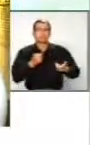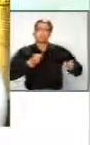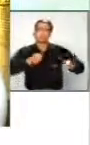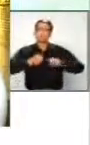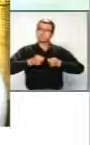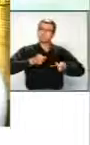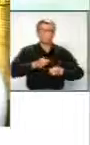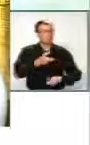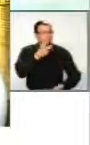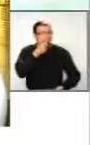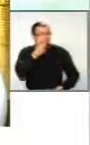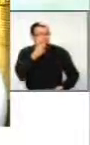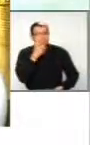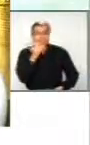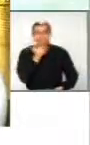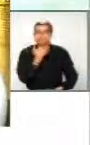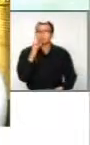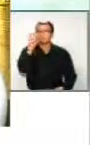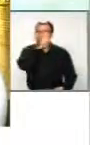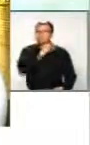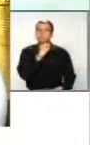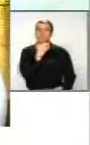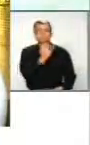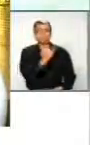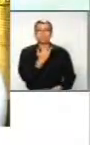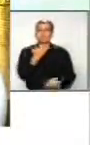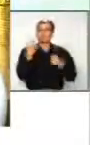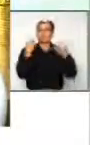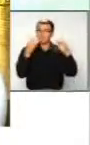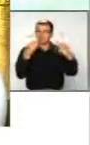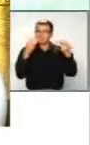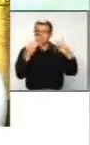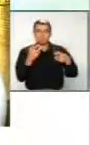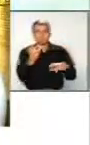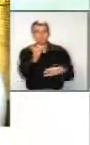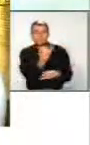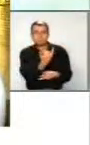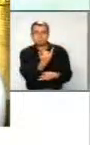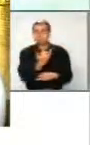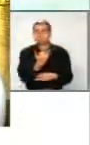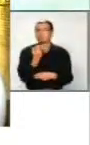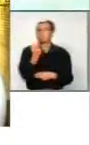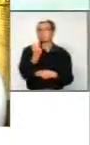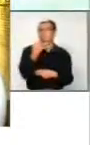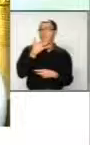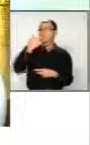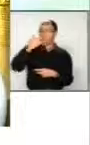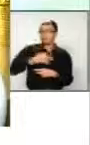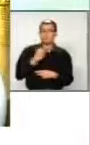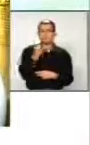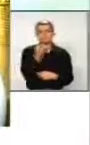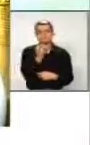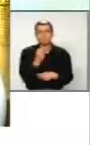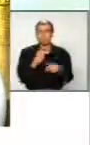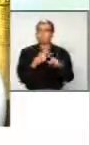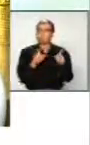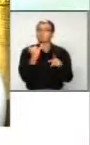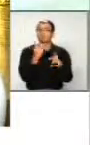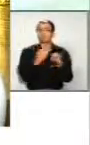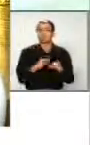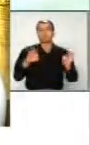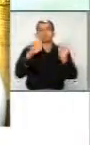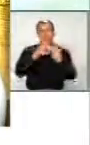hacer seguimiento, porque definitivamente lo que se ve en televisión muy poco es verdad. Lo más importante es seguir cultivando